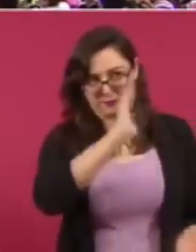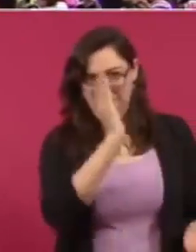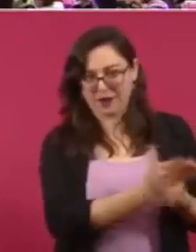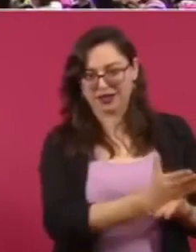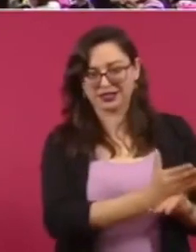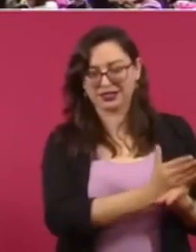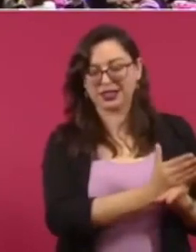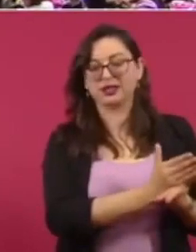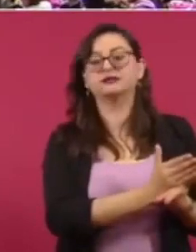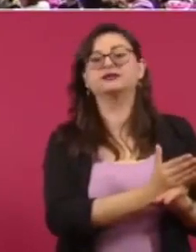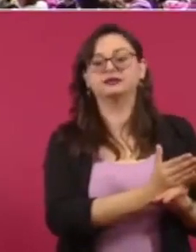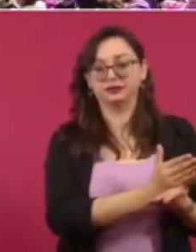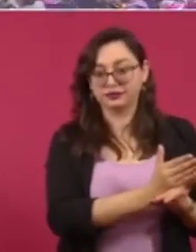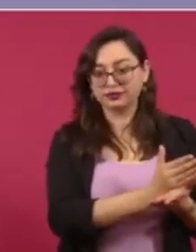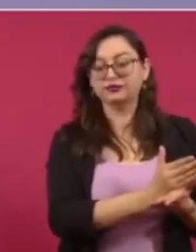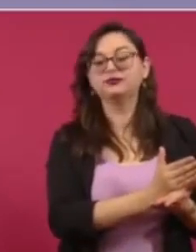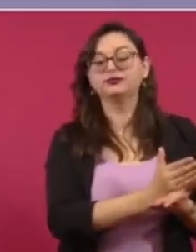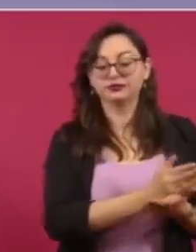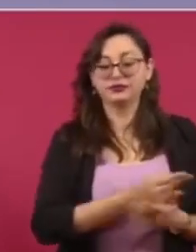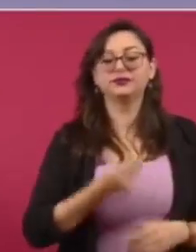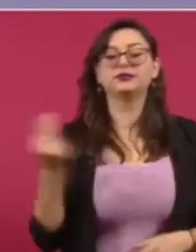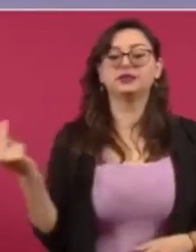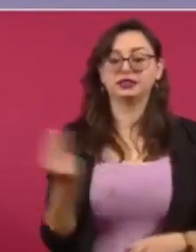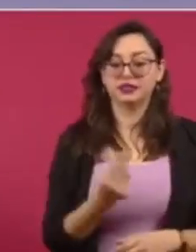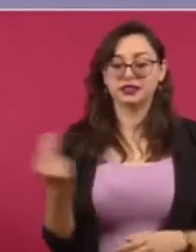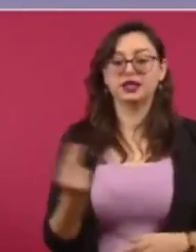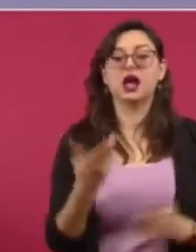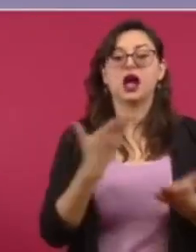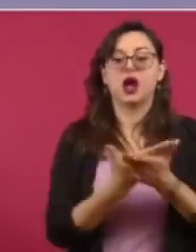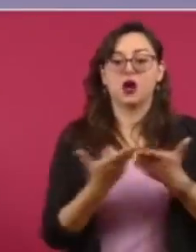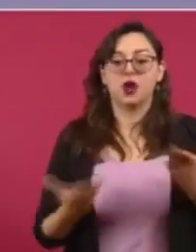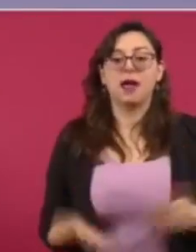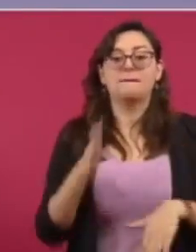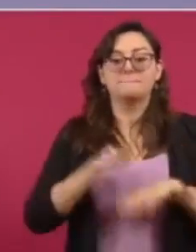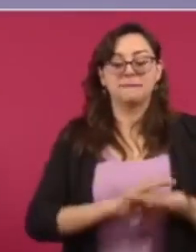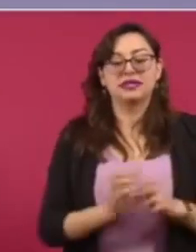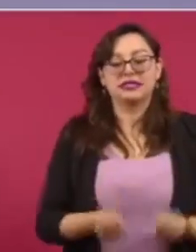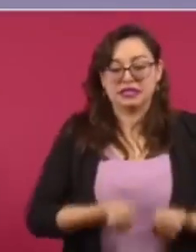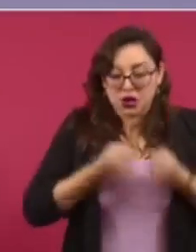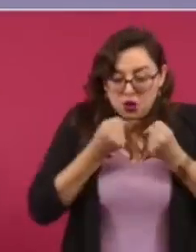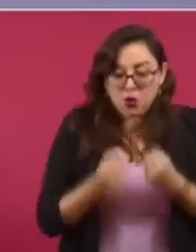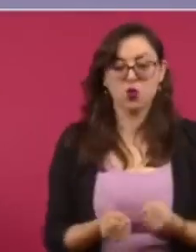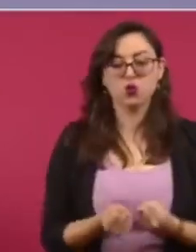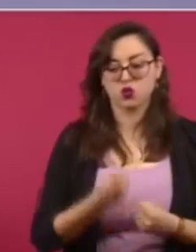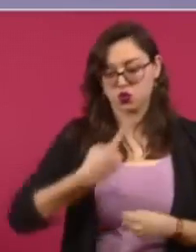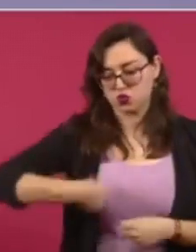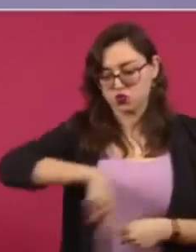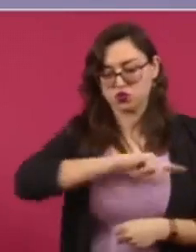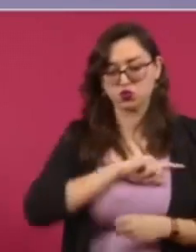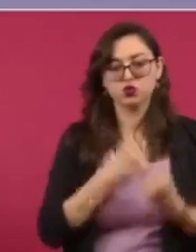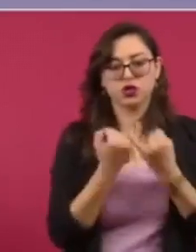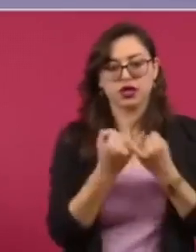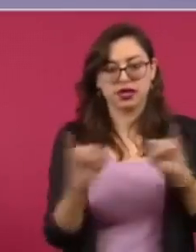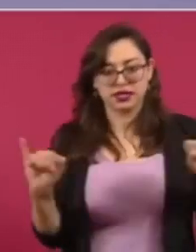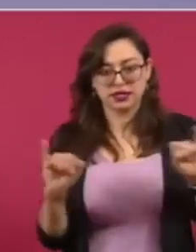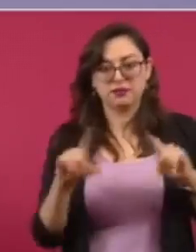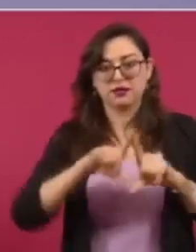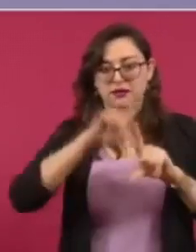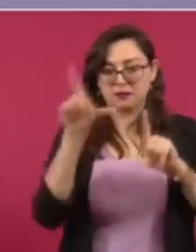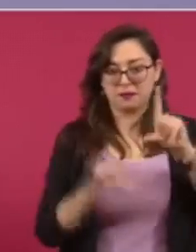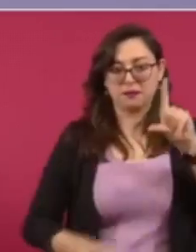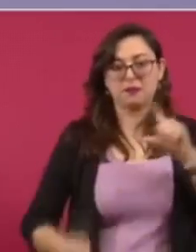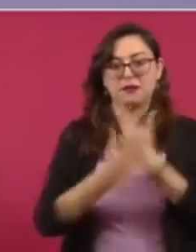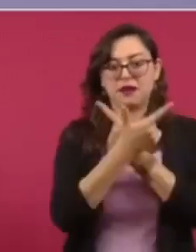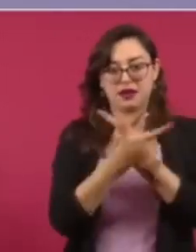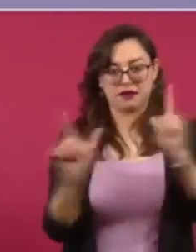Entonces, tenemos ahora que consolidar nuestra independencia y hacer valer